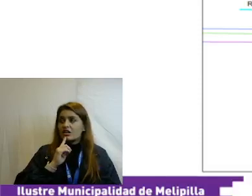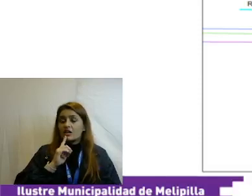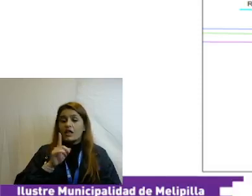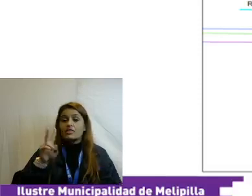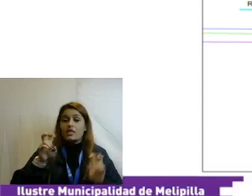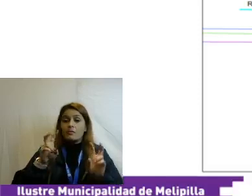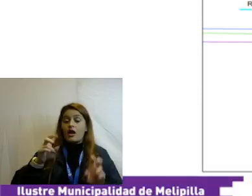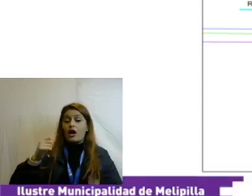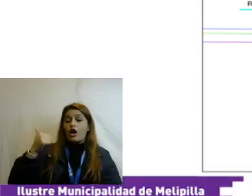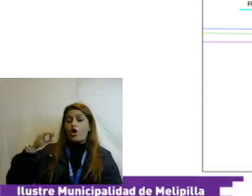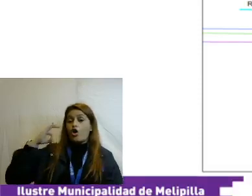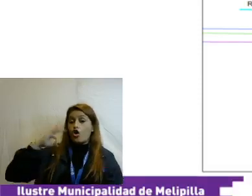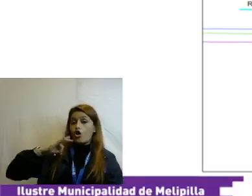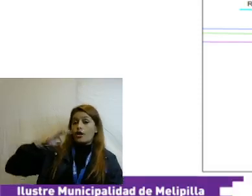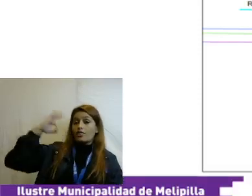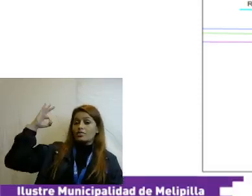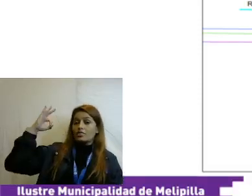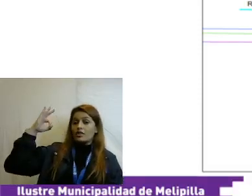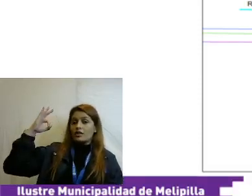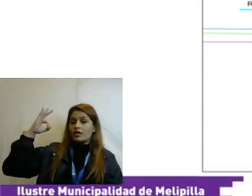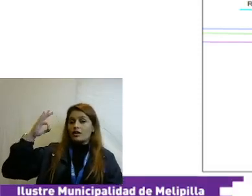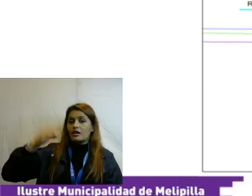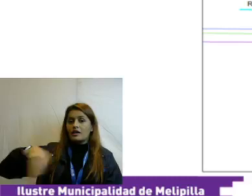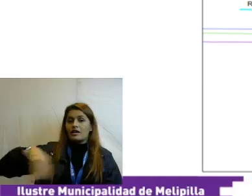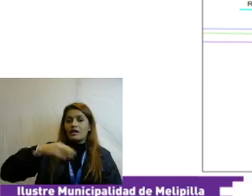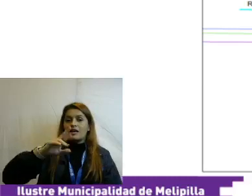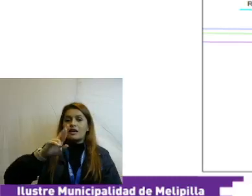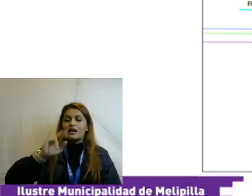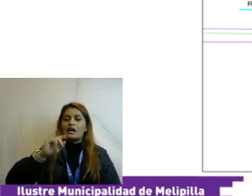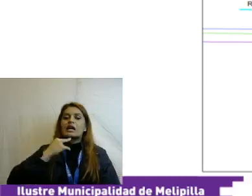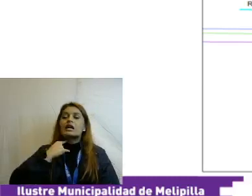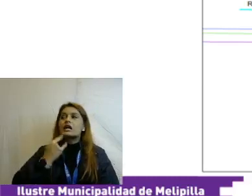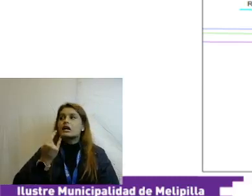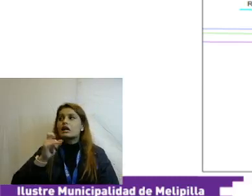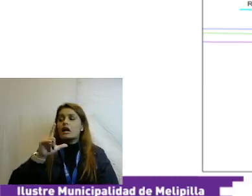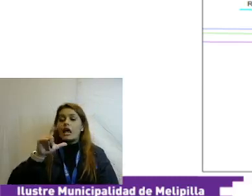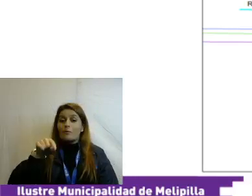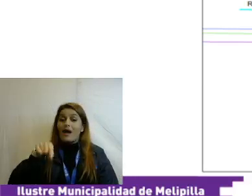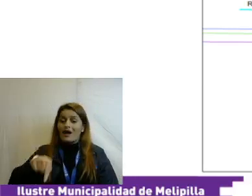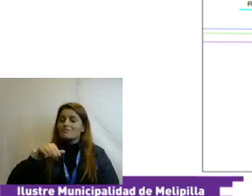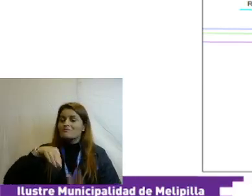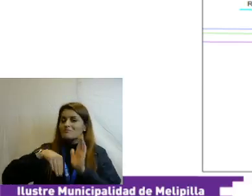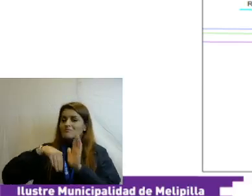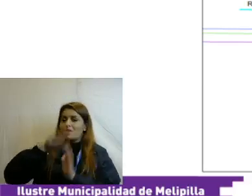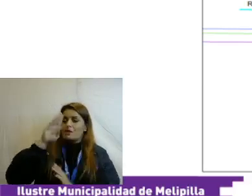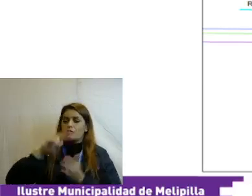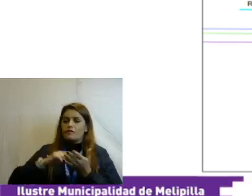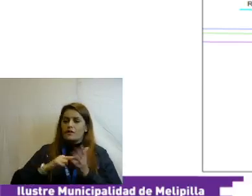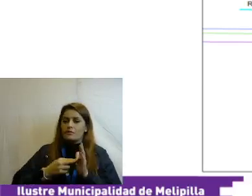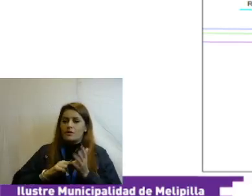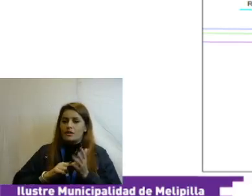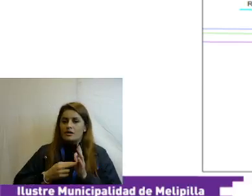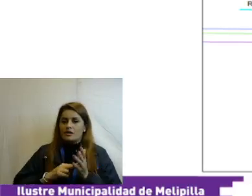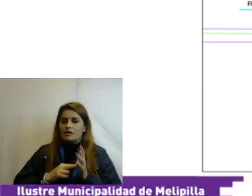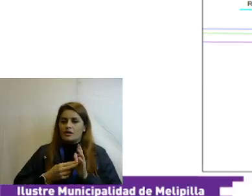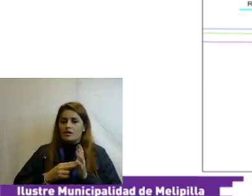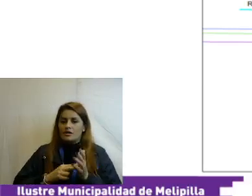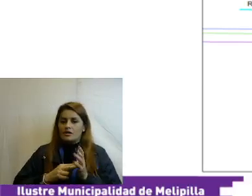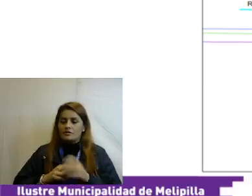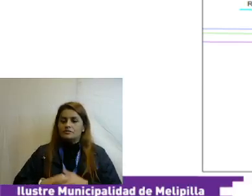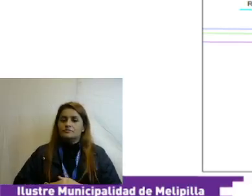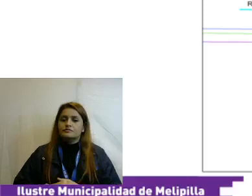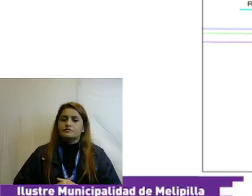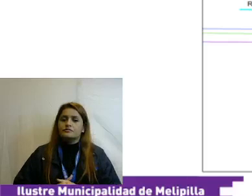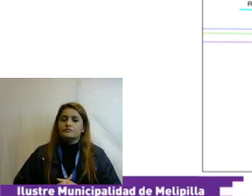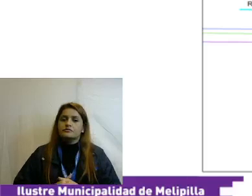oriente de calle Riquelme con Ortúzar. Ya es donde se focaliza el conflicto mayor de esta intersección.